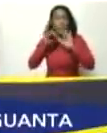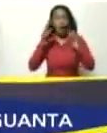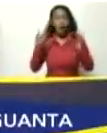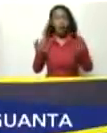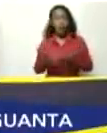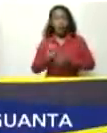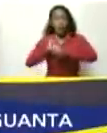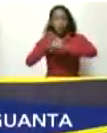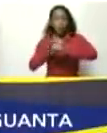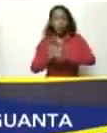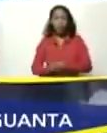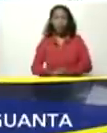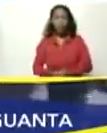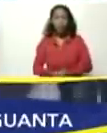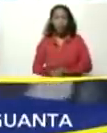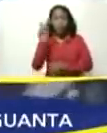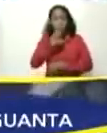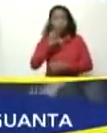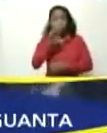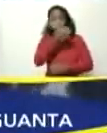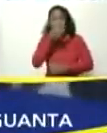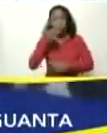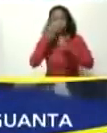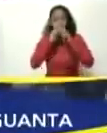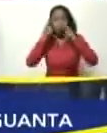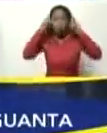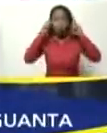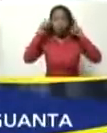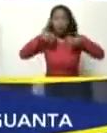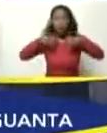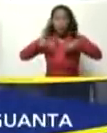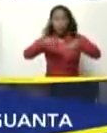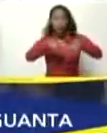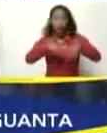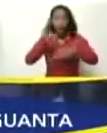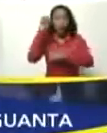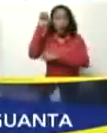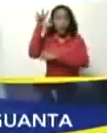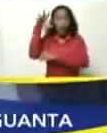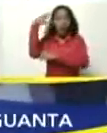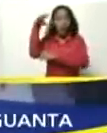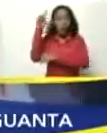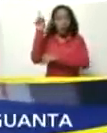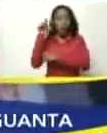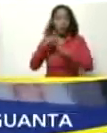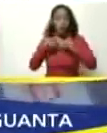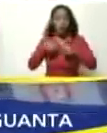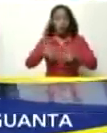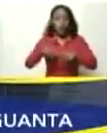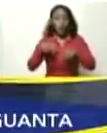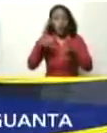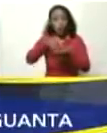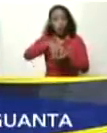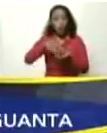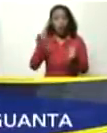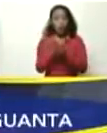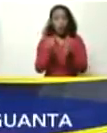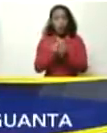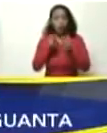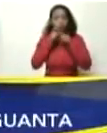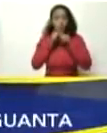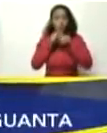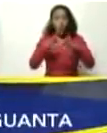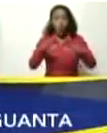el COVID-19, el uso correcto del tapabocas, desde este sector El Faro y en todo el estado de Anzoátegui, seguiremos desplegados en la protección